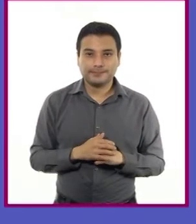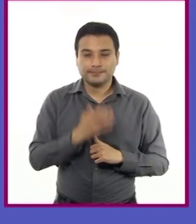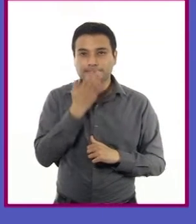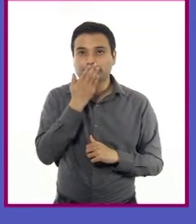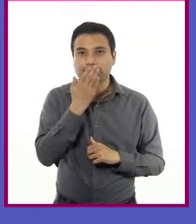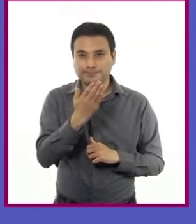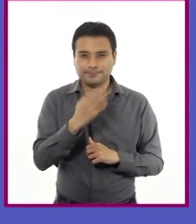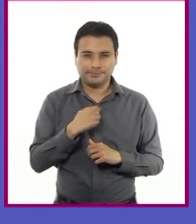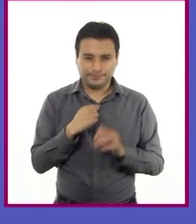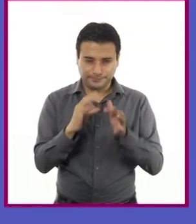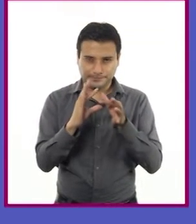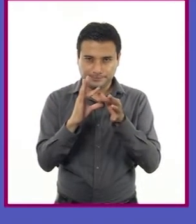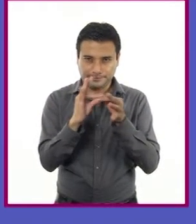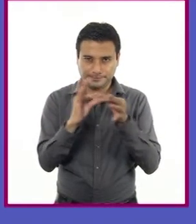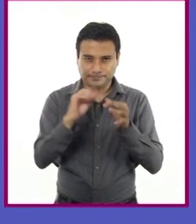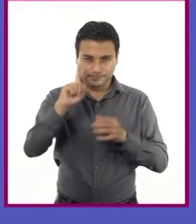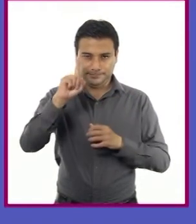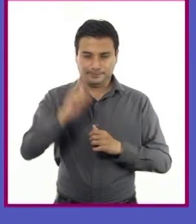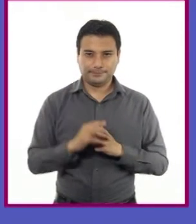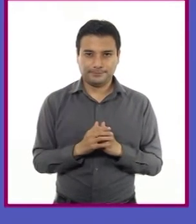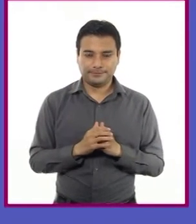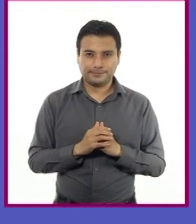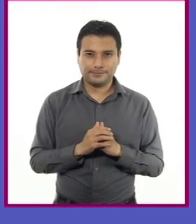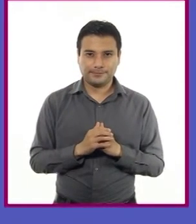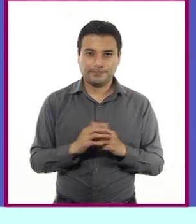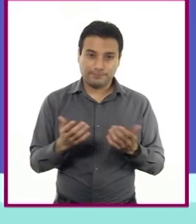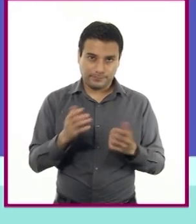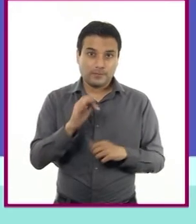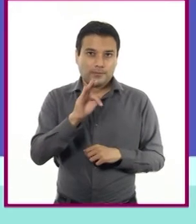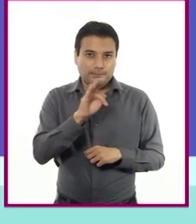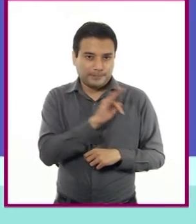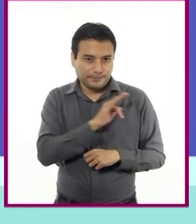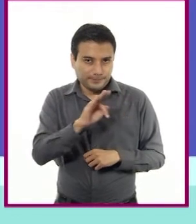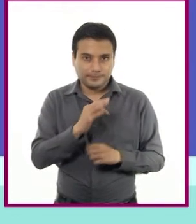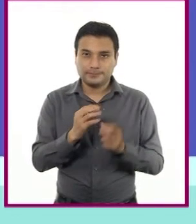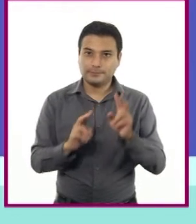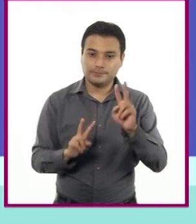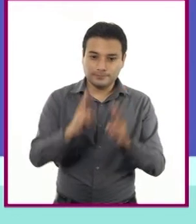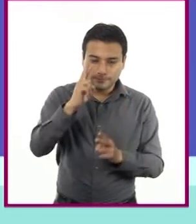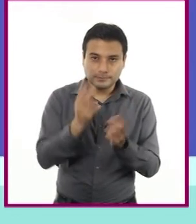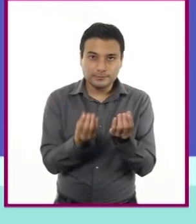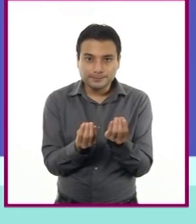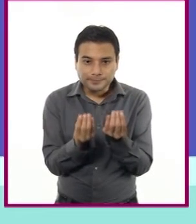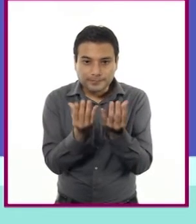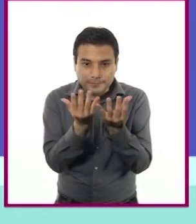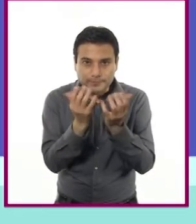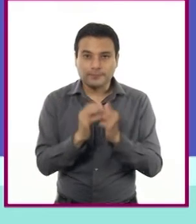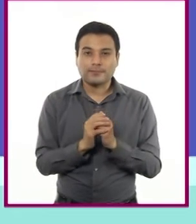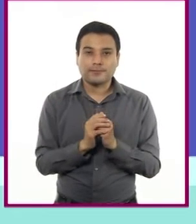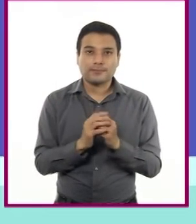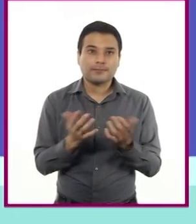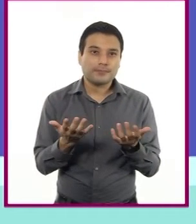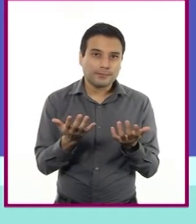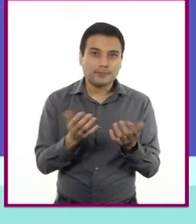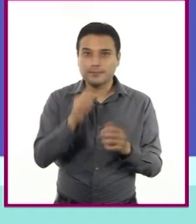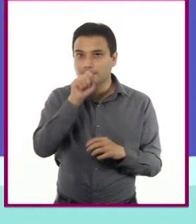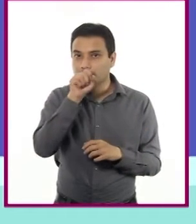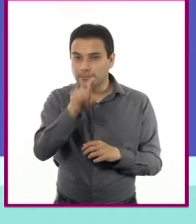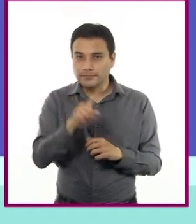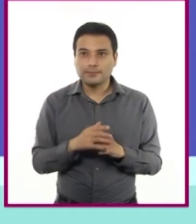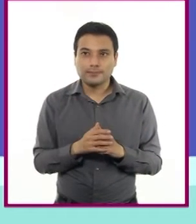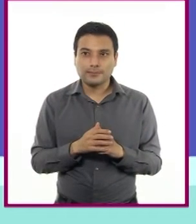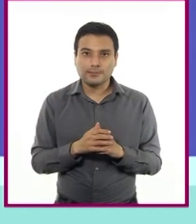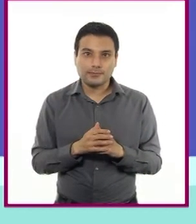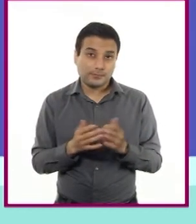Permítame terminar, por favor, maestra. Permite la vida, ríos subterráneos, formar parte de un organismo